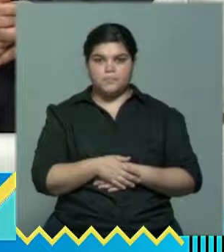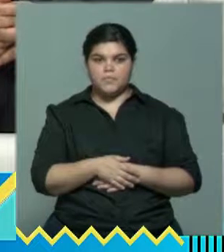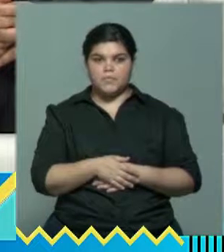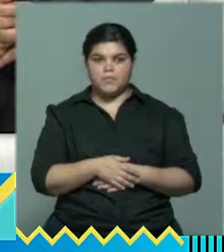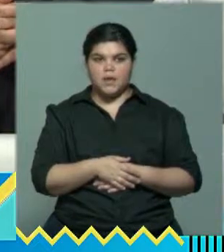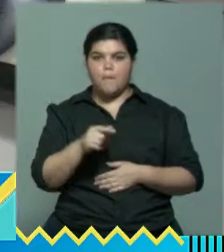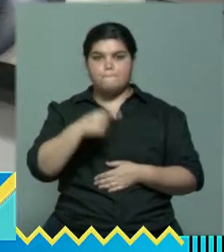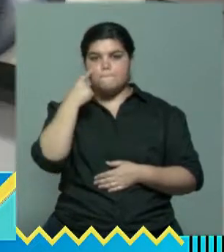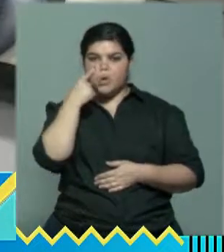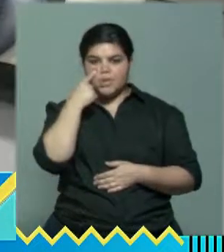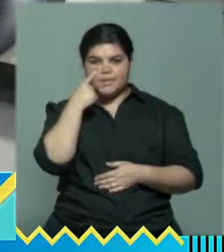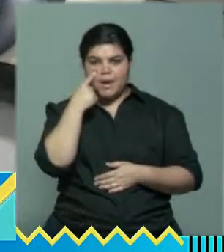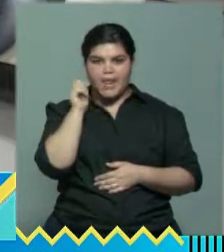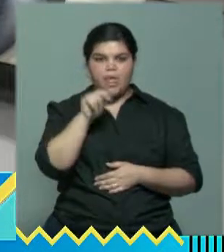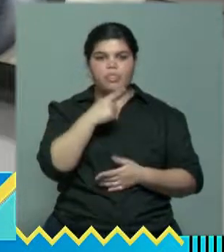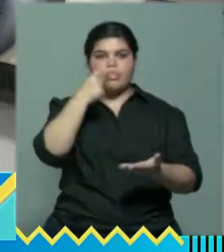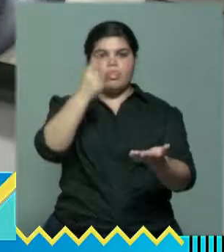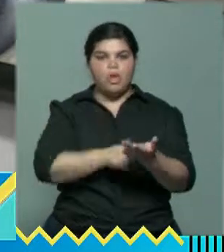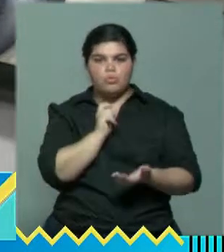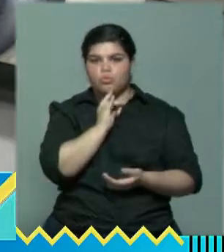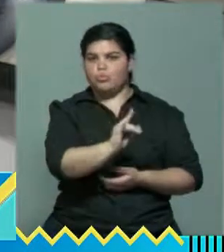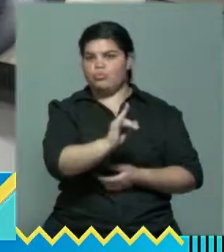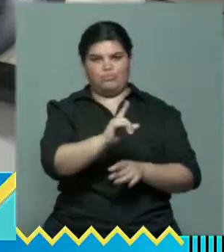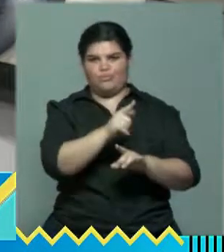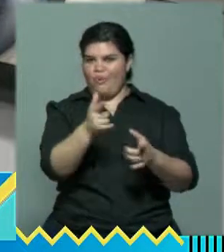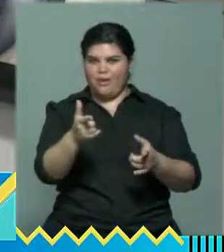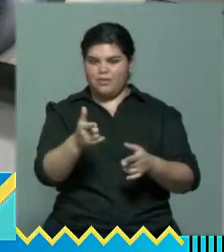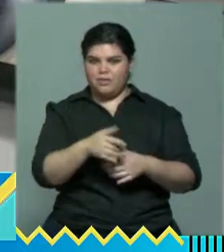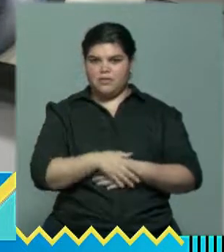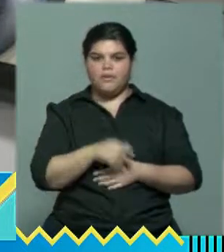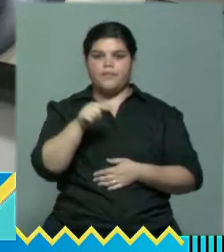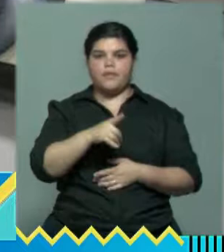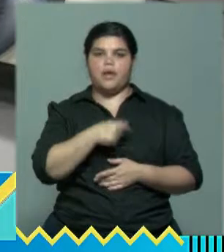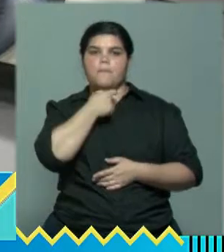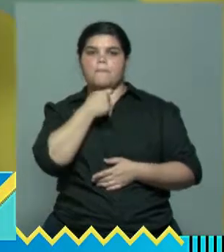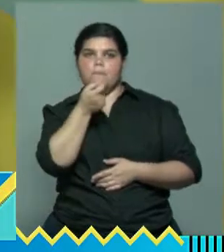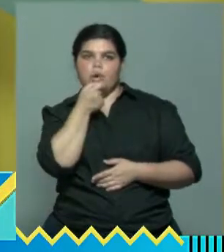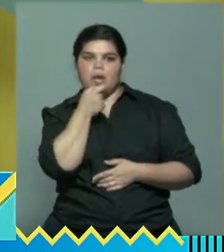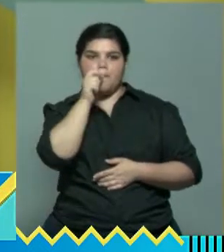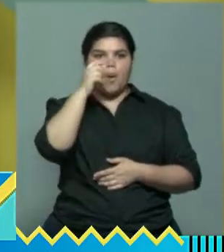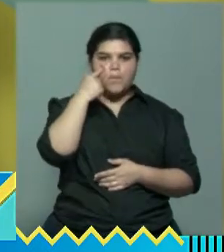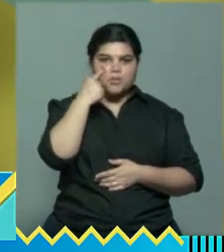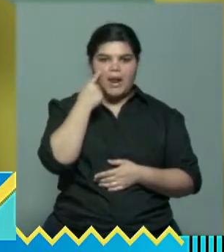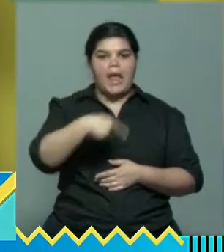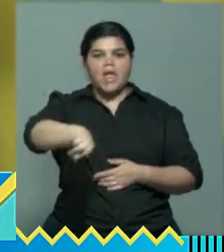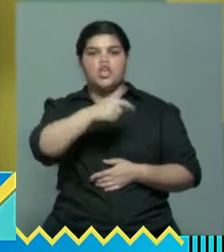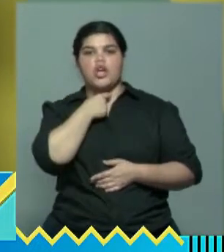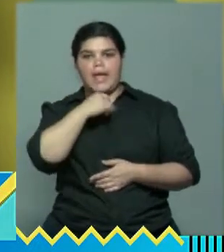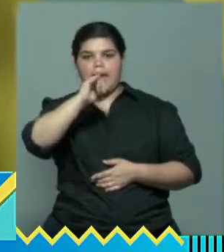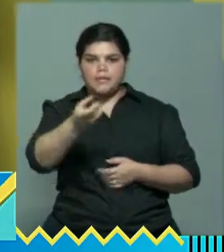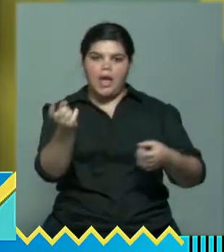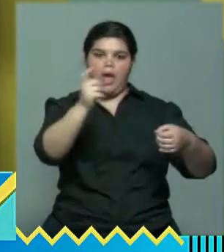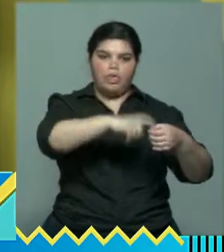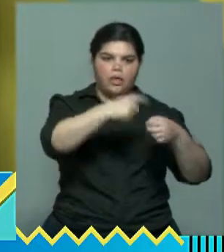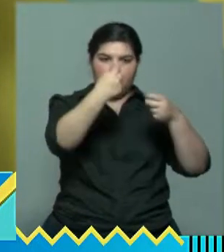los municipios. No dice si los municipios quieren adherirse, irán a crear, etcétera, etcétera,